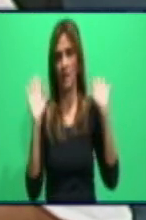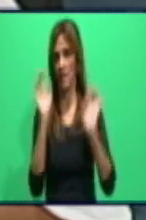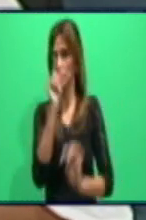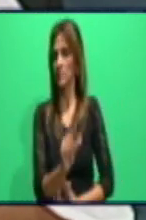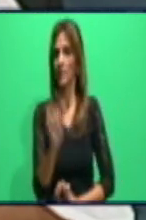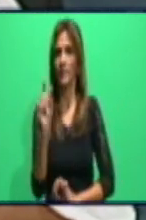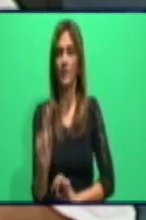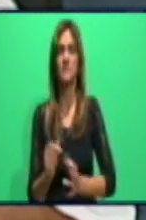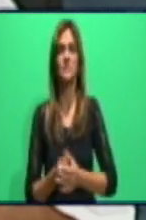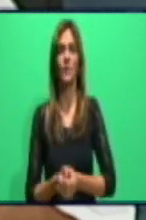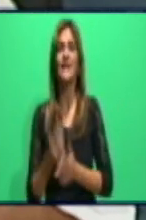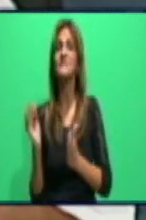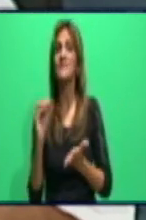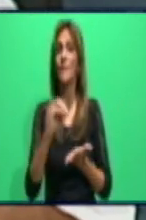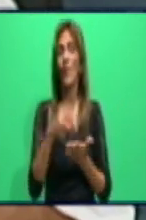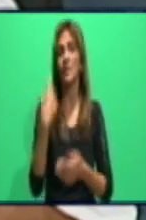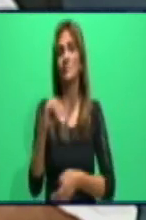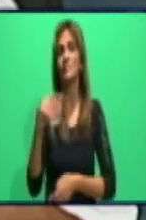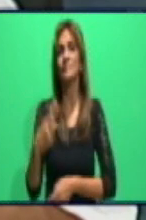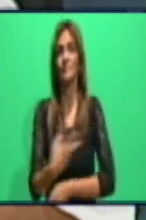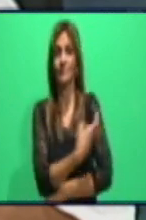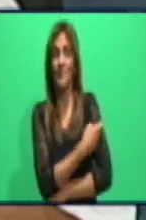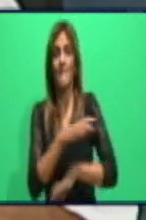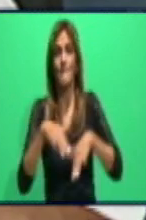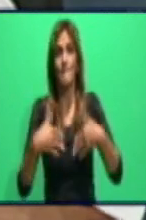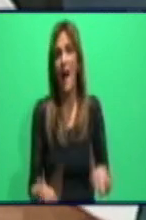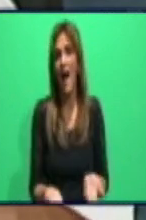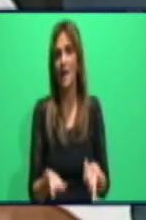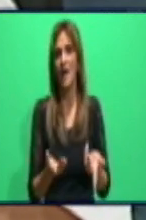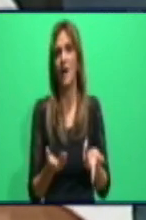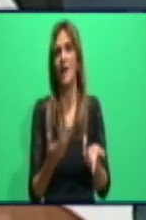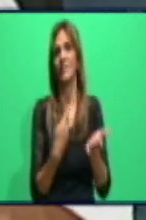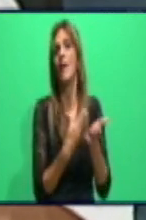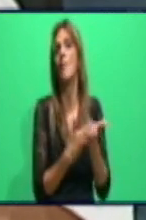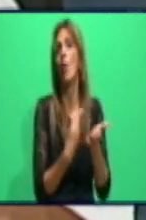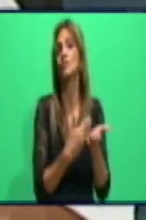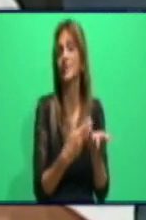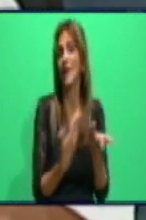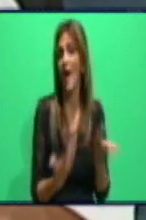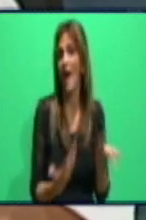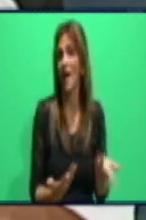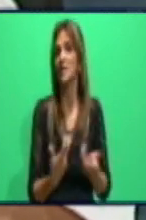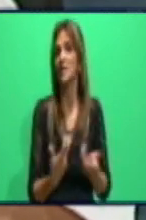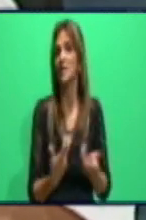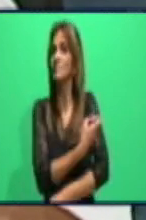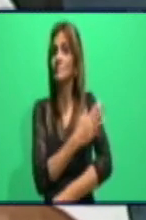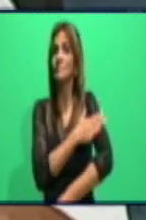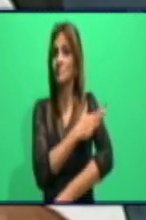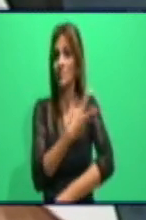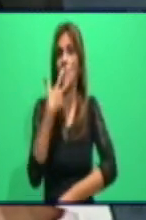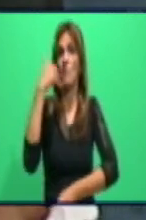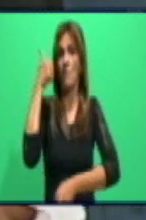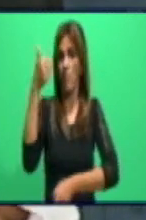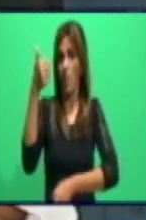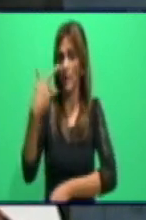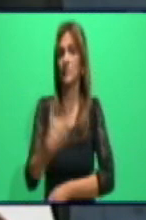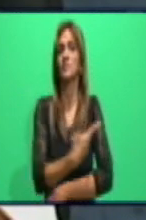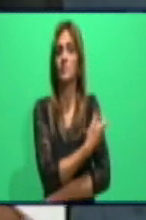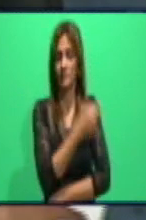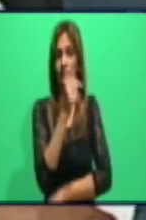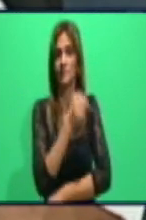pone en marcha precisamente para demostrar la eficacia seguridad e inmunogenicidad de este